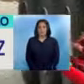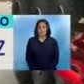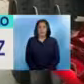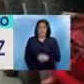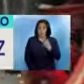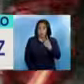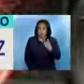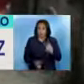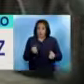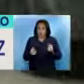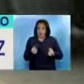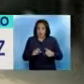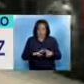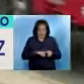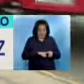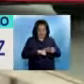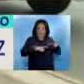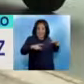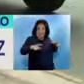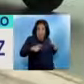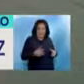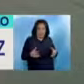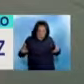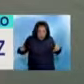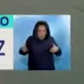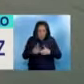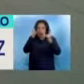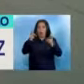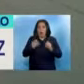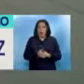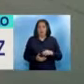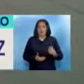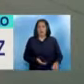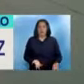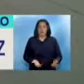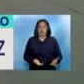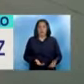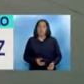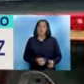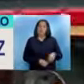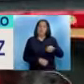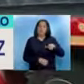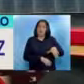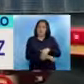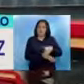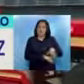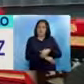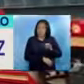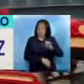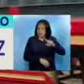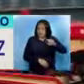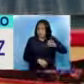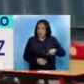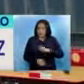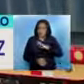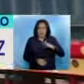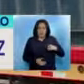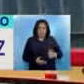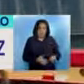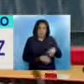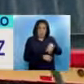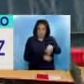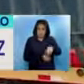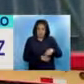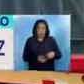Dos trailers chocaron en la cuadra 35 de la avenida Argentina en el Callao. Uno de los vehículos derribó dos postes de alumbrado público ubicados en la